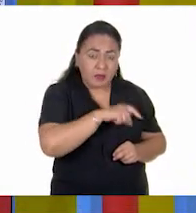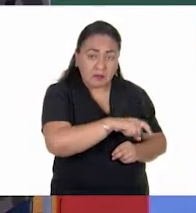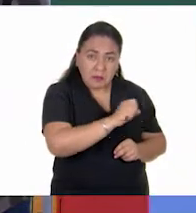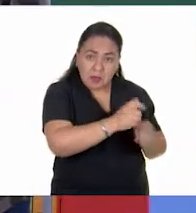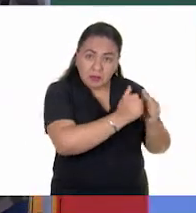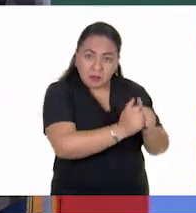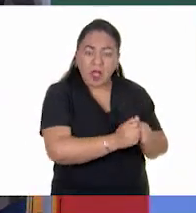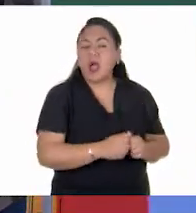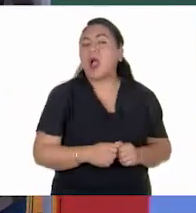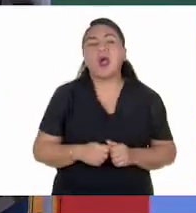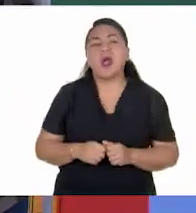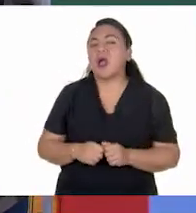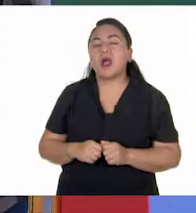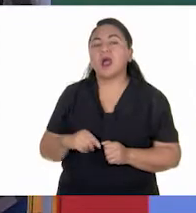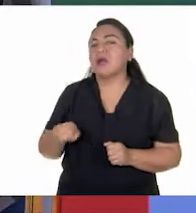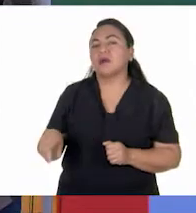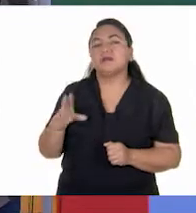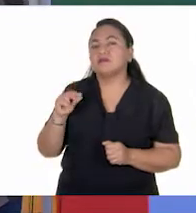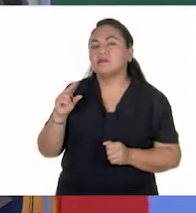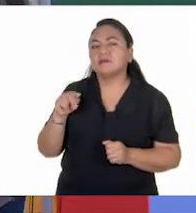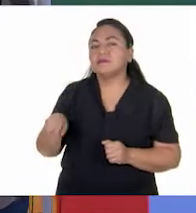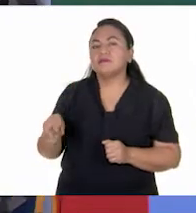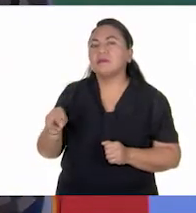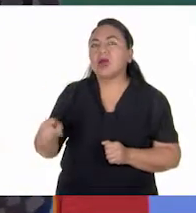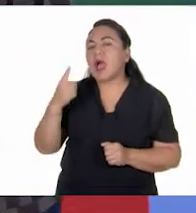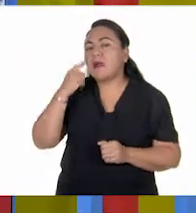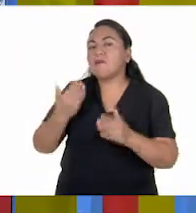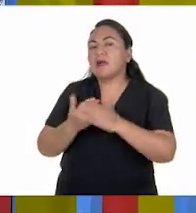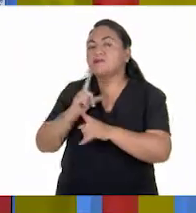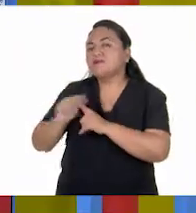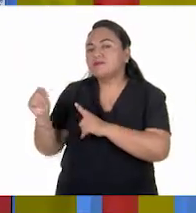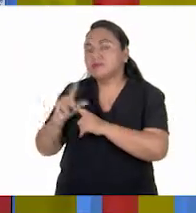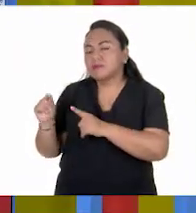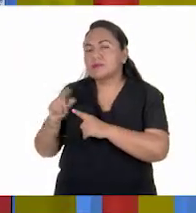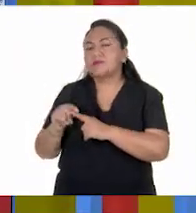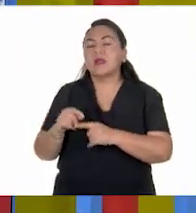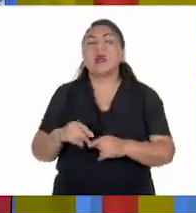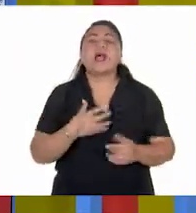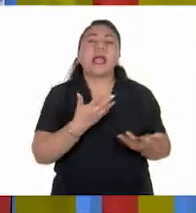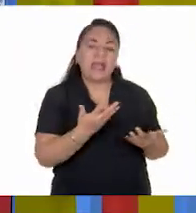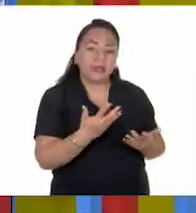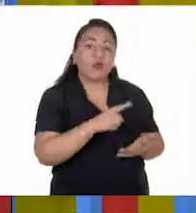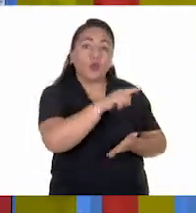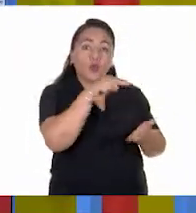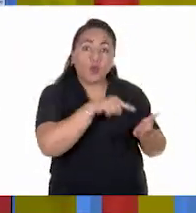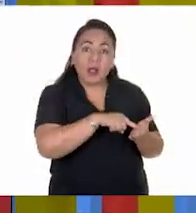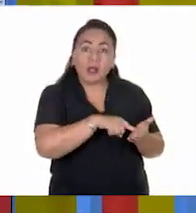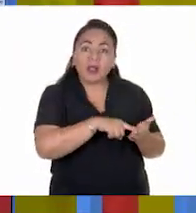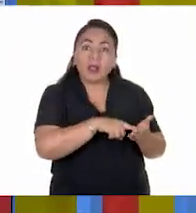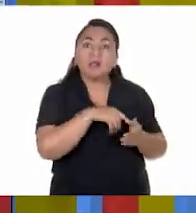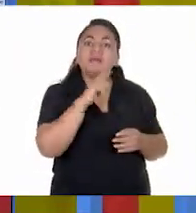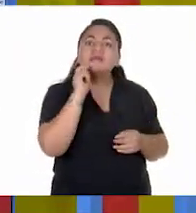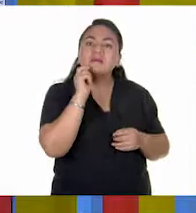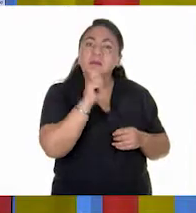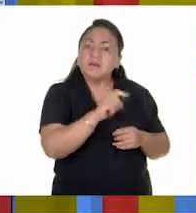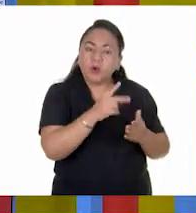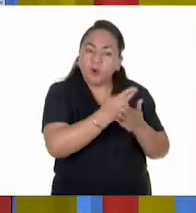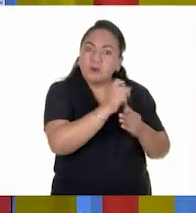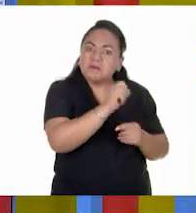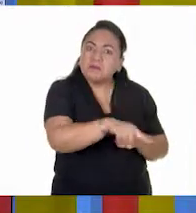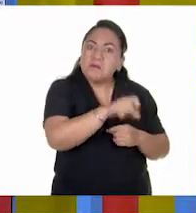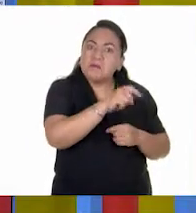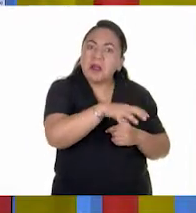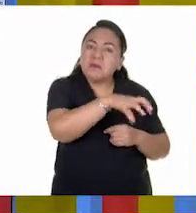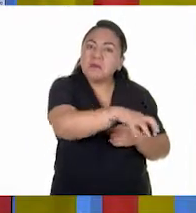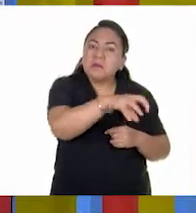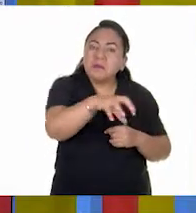no, entonces no es un lugar de referencia. Exactamente. Lugares de referencia son los lugares fijos, los que siempre